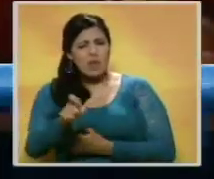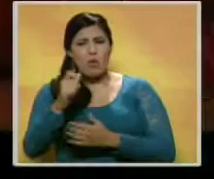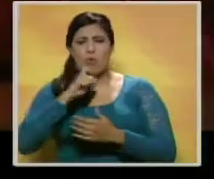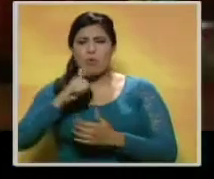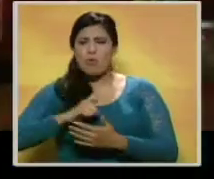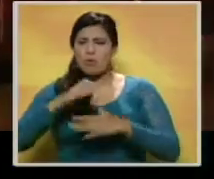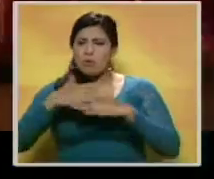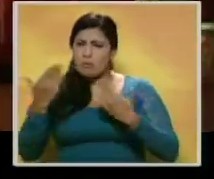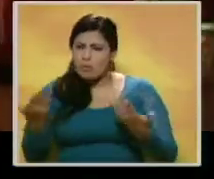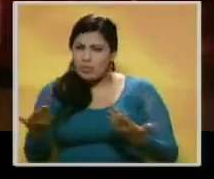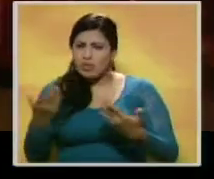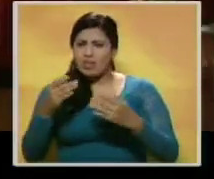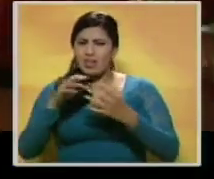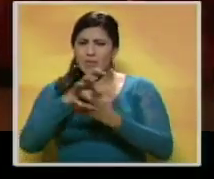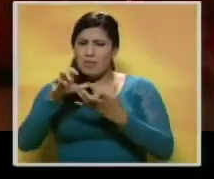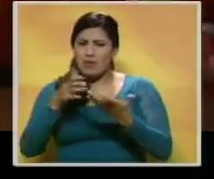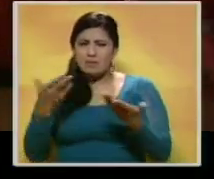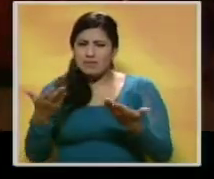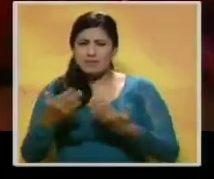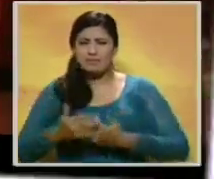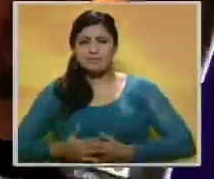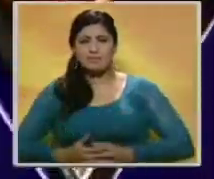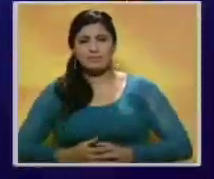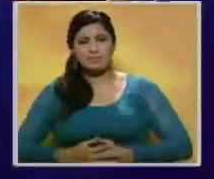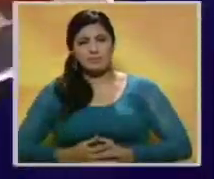cuáles son los motivos de estas acciones.